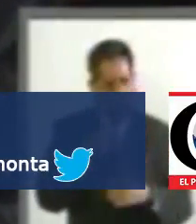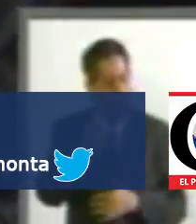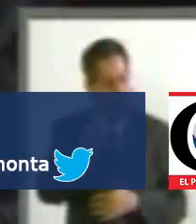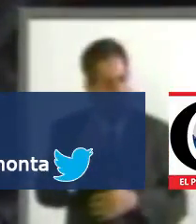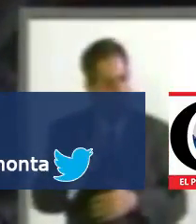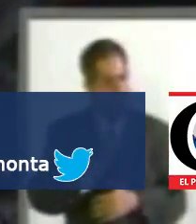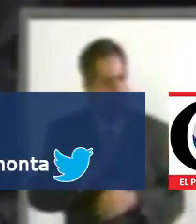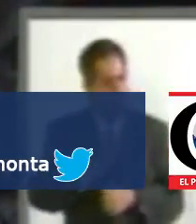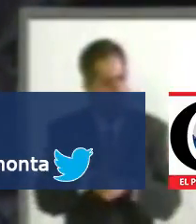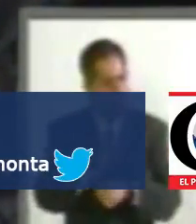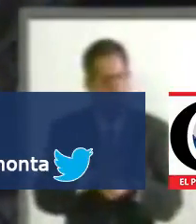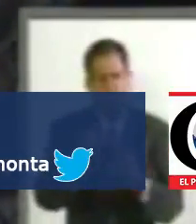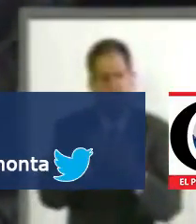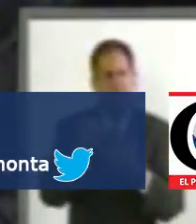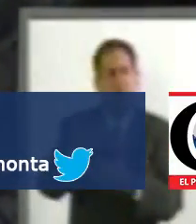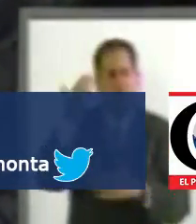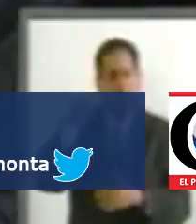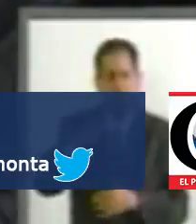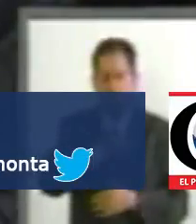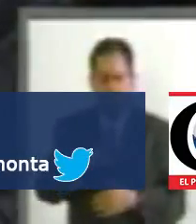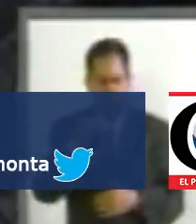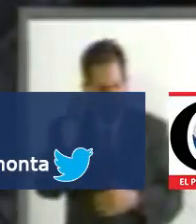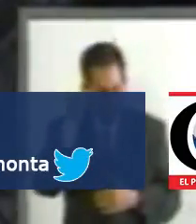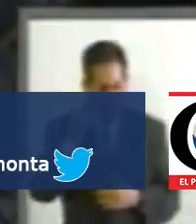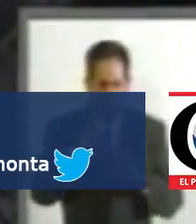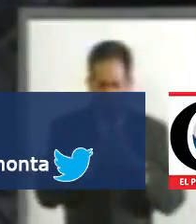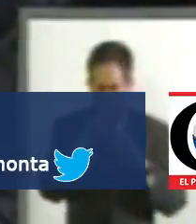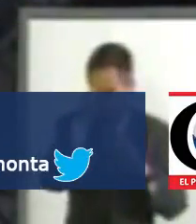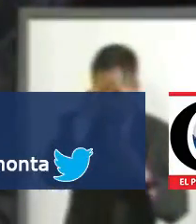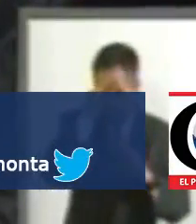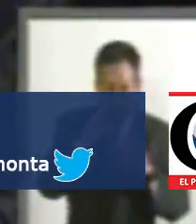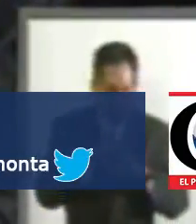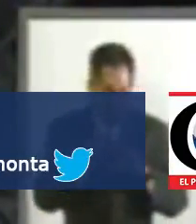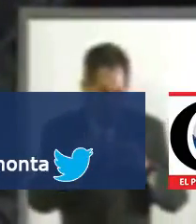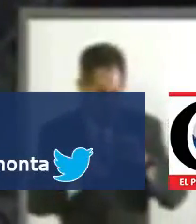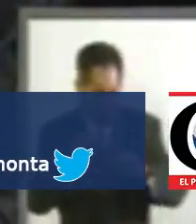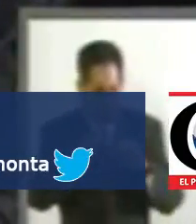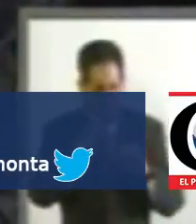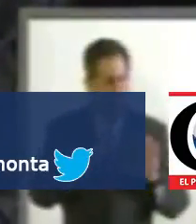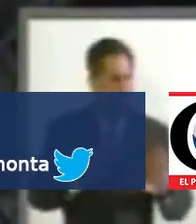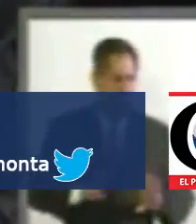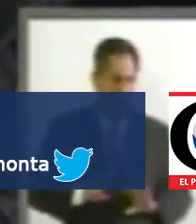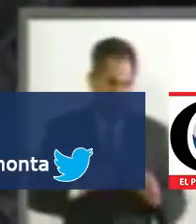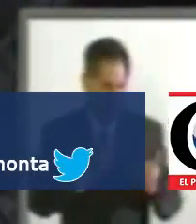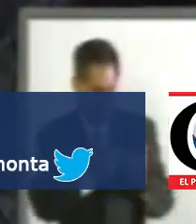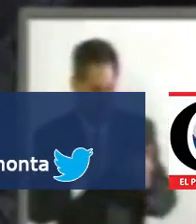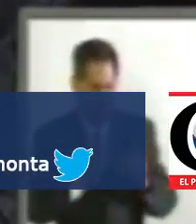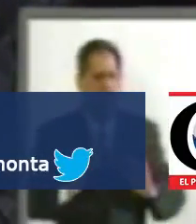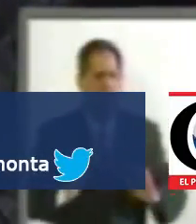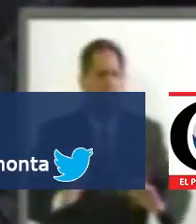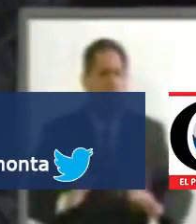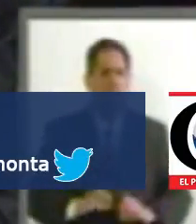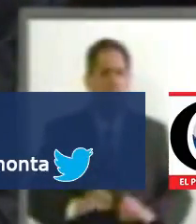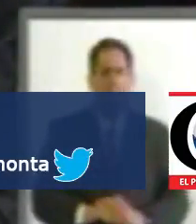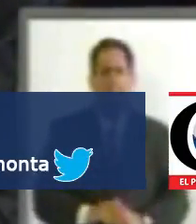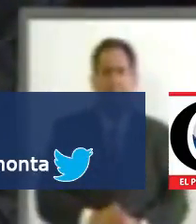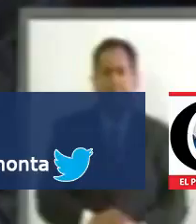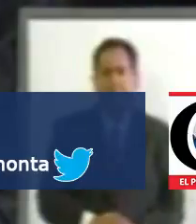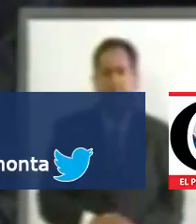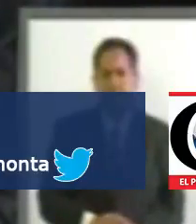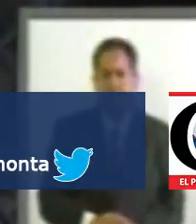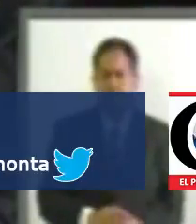chuscas como ya sabemos. En el caso de Laida Sansores, que incluso le recriminó haber sido tan estúpidos para no haber grabado